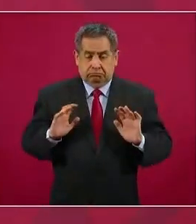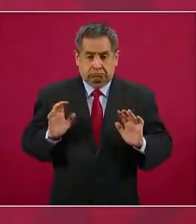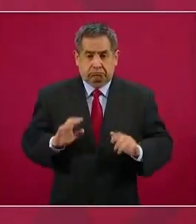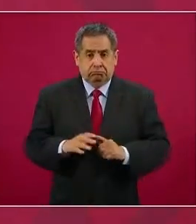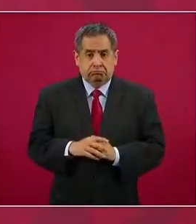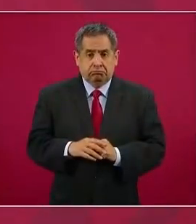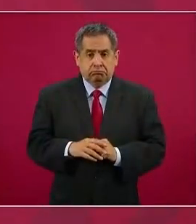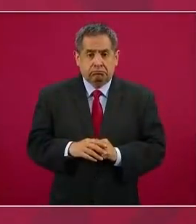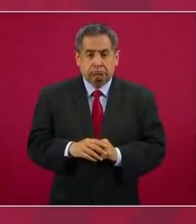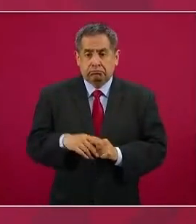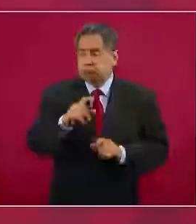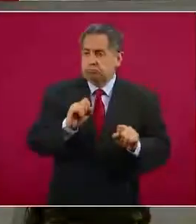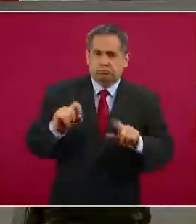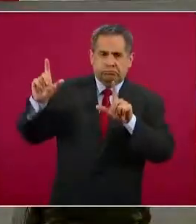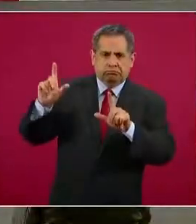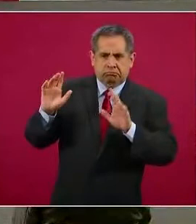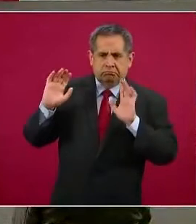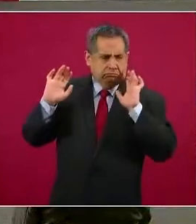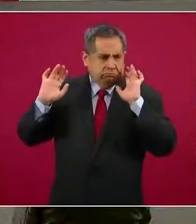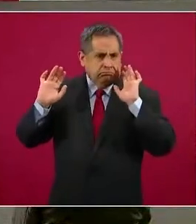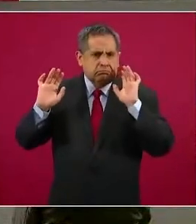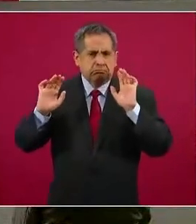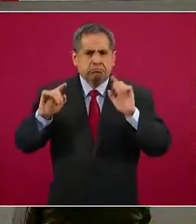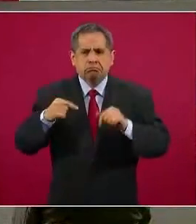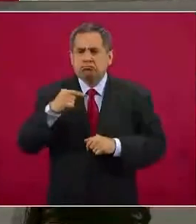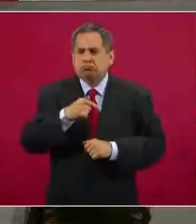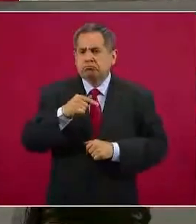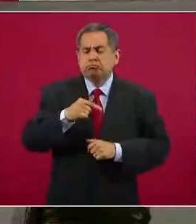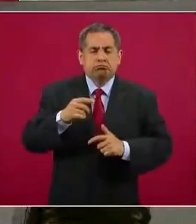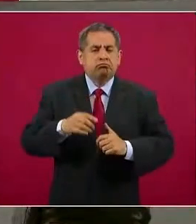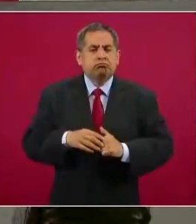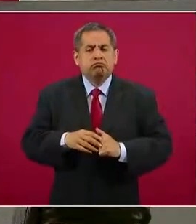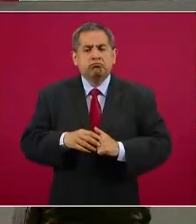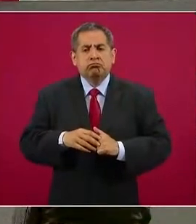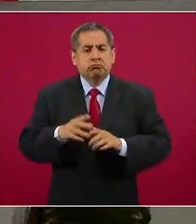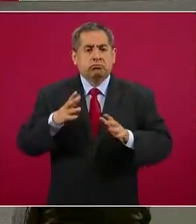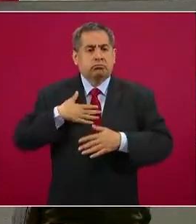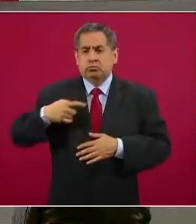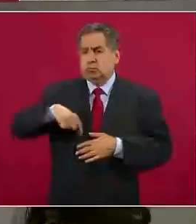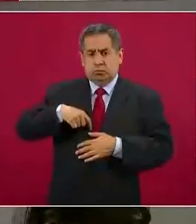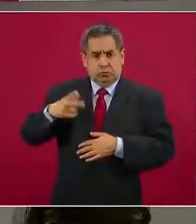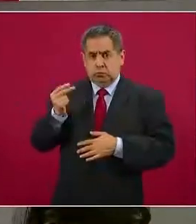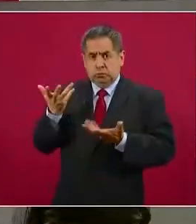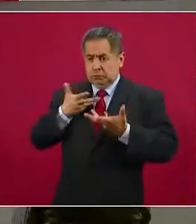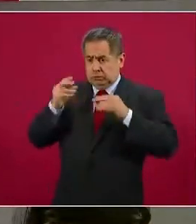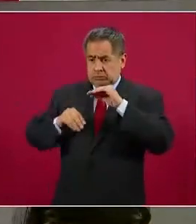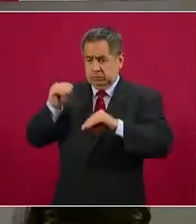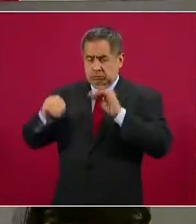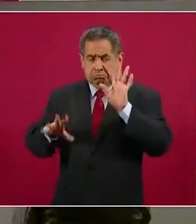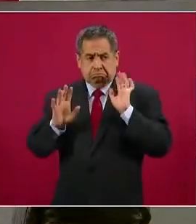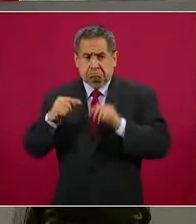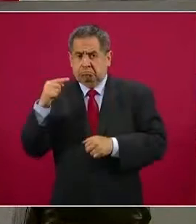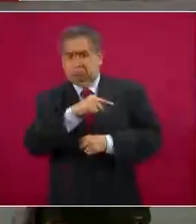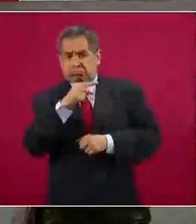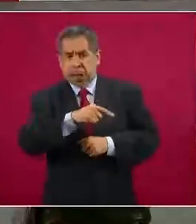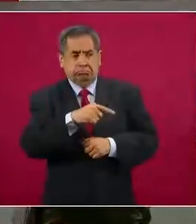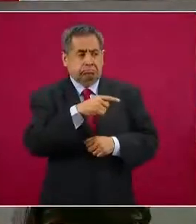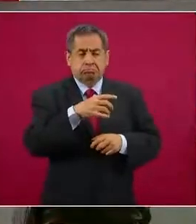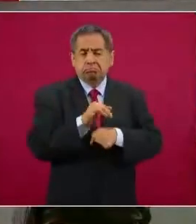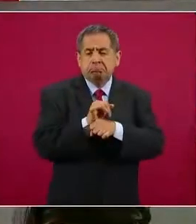Y lo ponemos porque sí es ajena a nosotros, ¿no? Se dedica a eso.